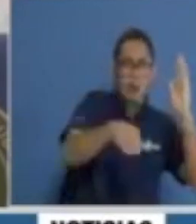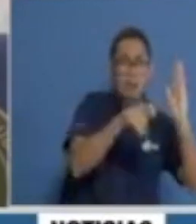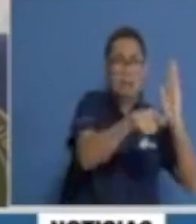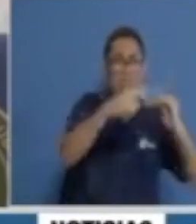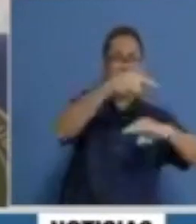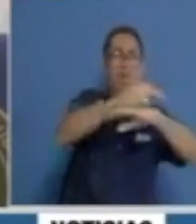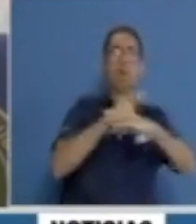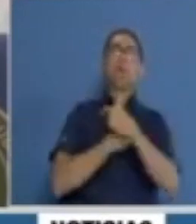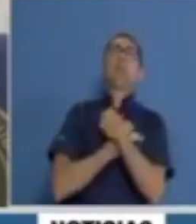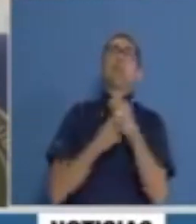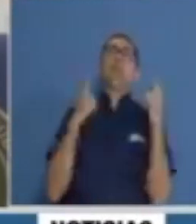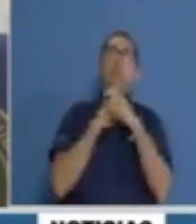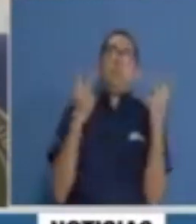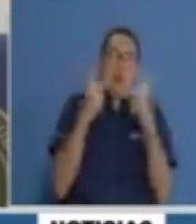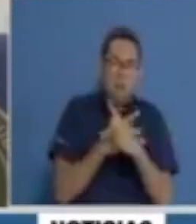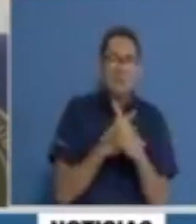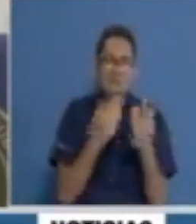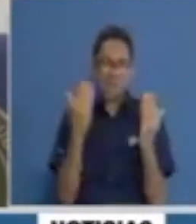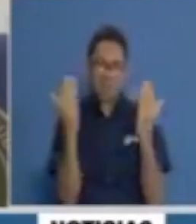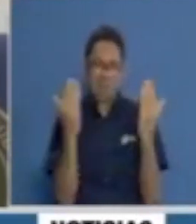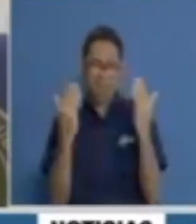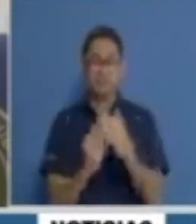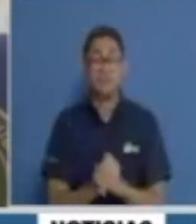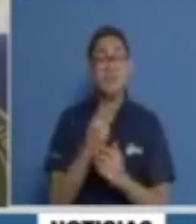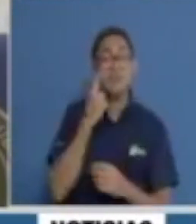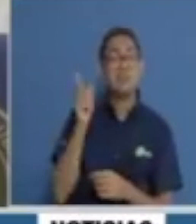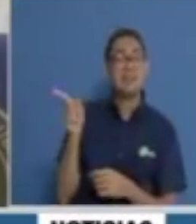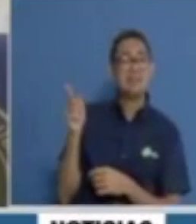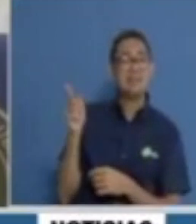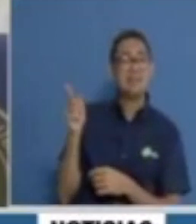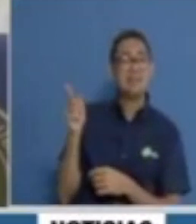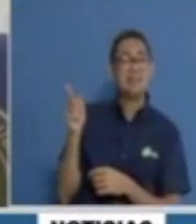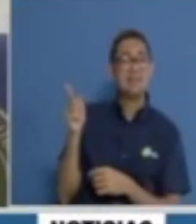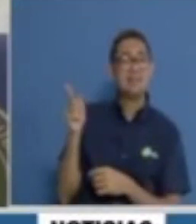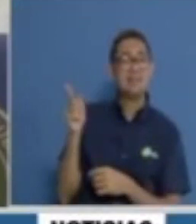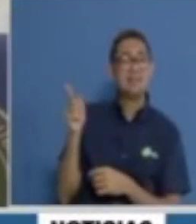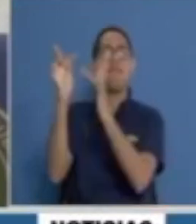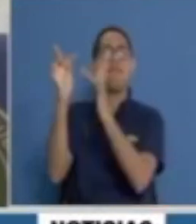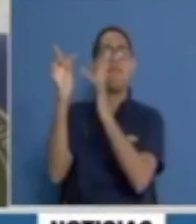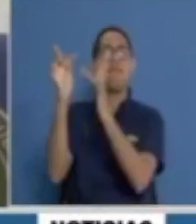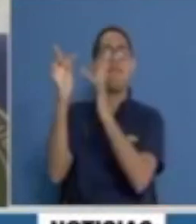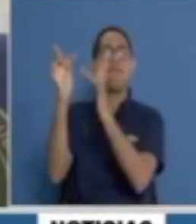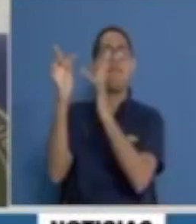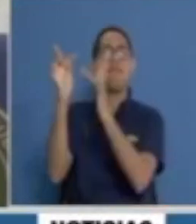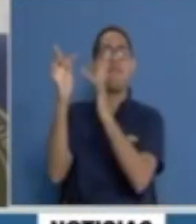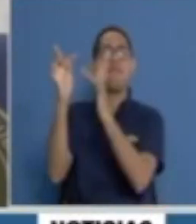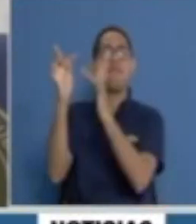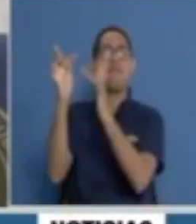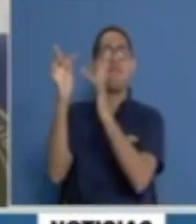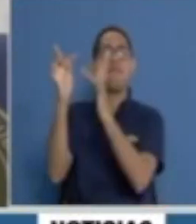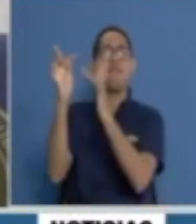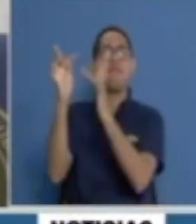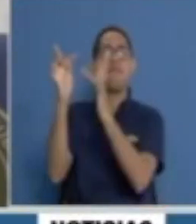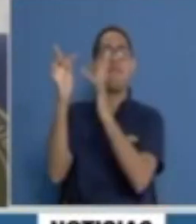observado, aproximadamente a partir del 10 de abril, que coincide con cerca de las primeras dos semanas de